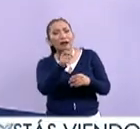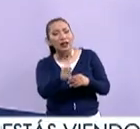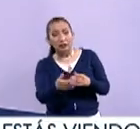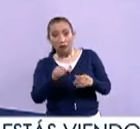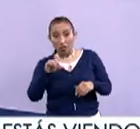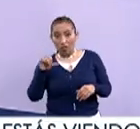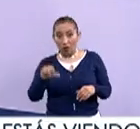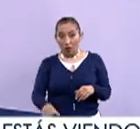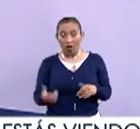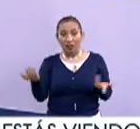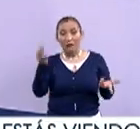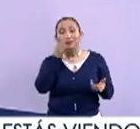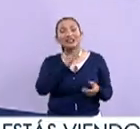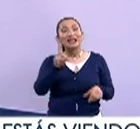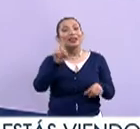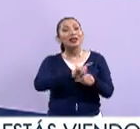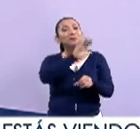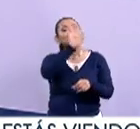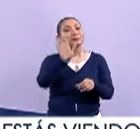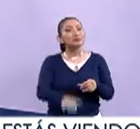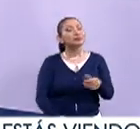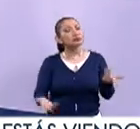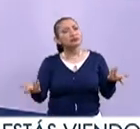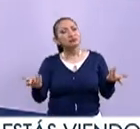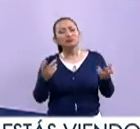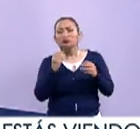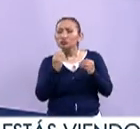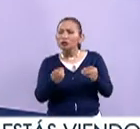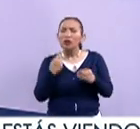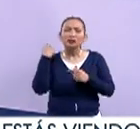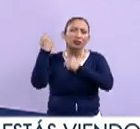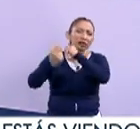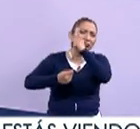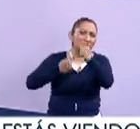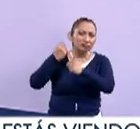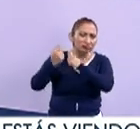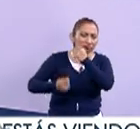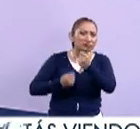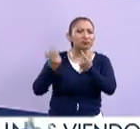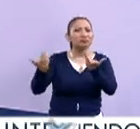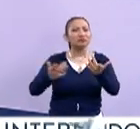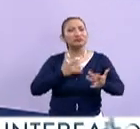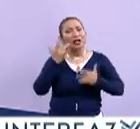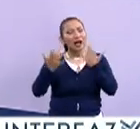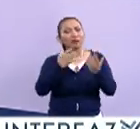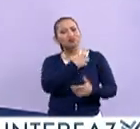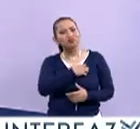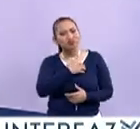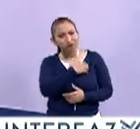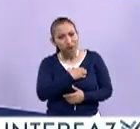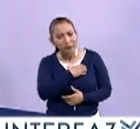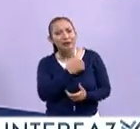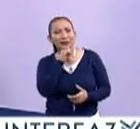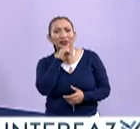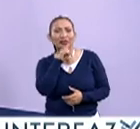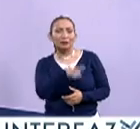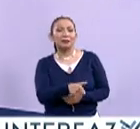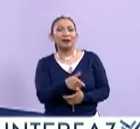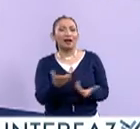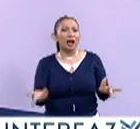Hoy celebramos el Día de Muertos con muchas tradiciones que nos llenan de alegría, y